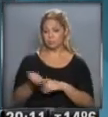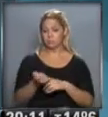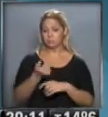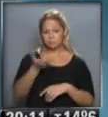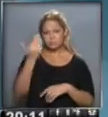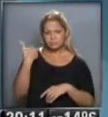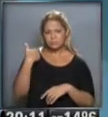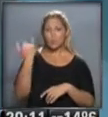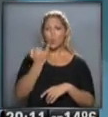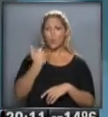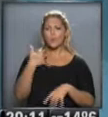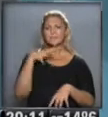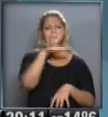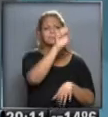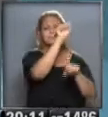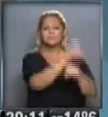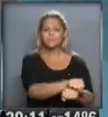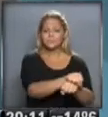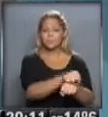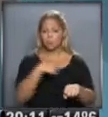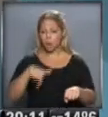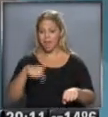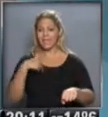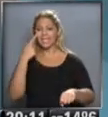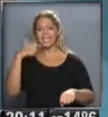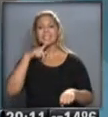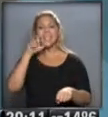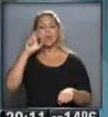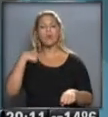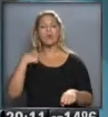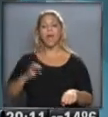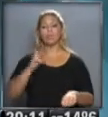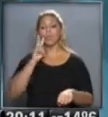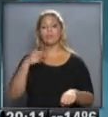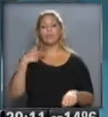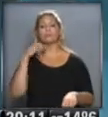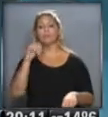jueves en Montevideo a raíz de una orden de captura de Interpol de 2011.